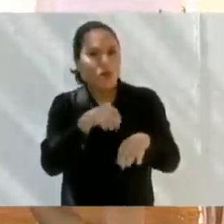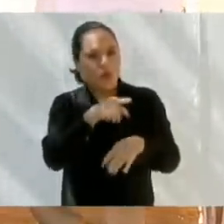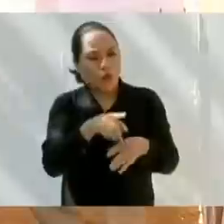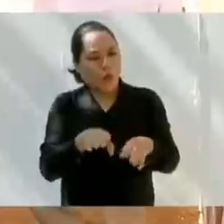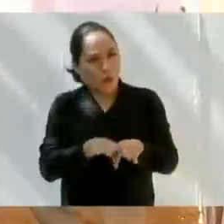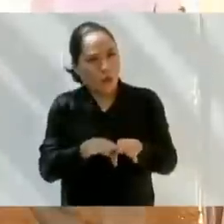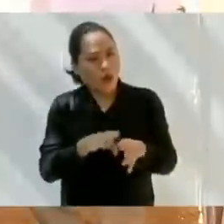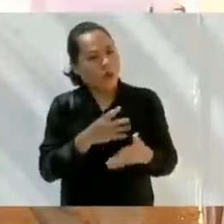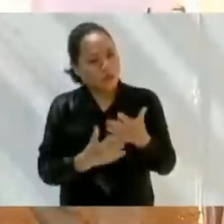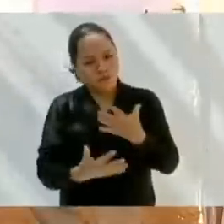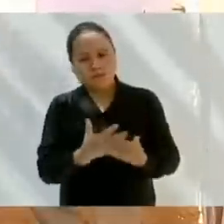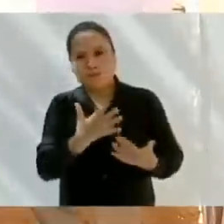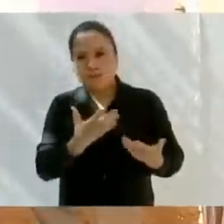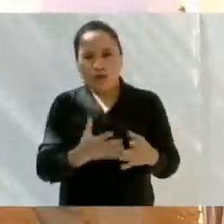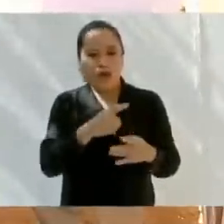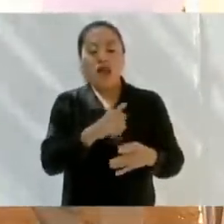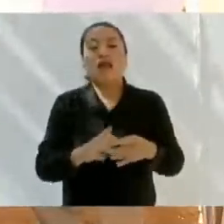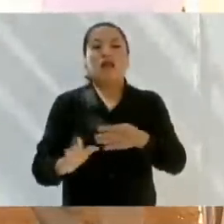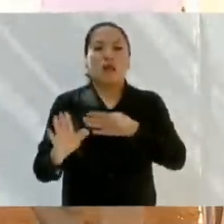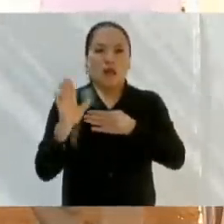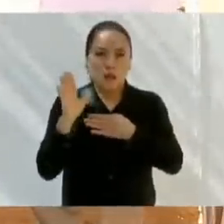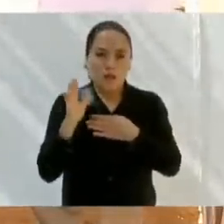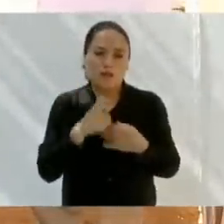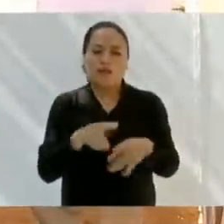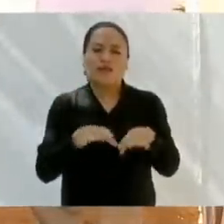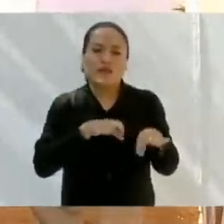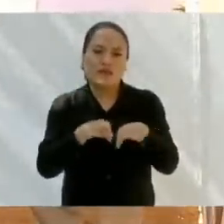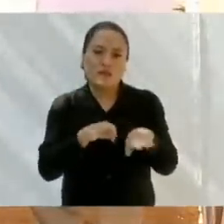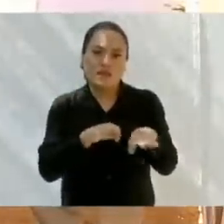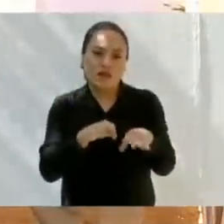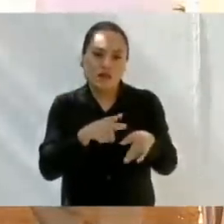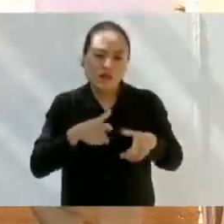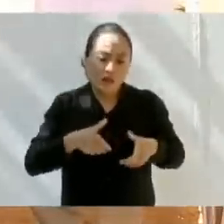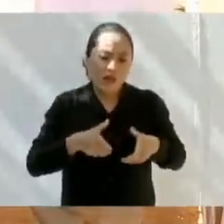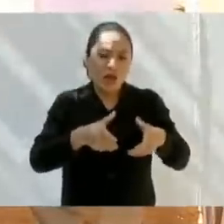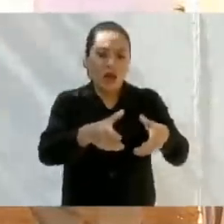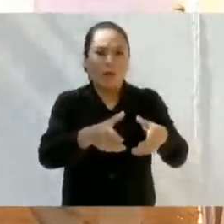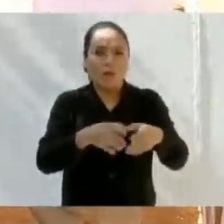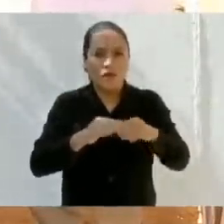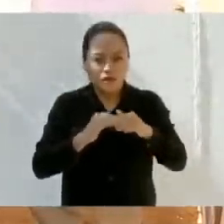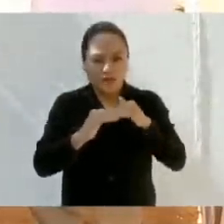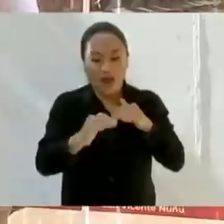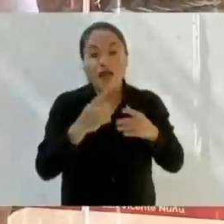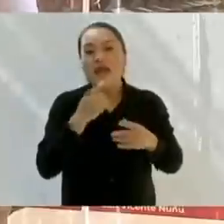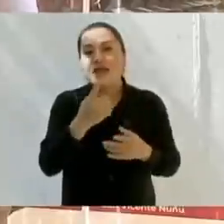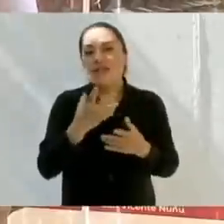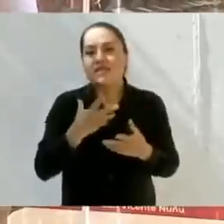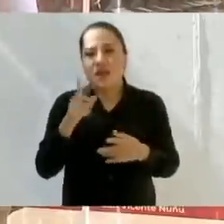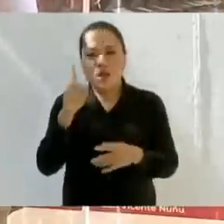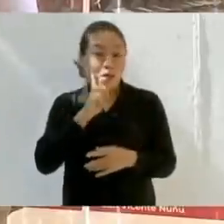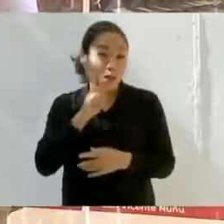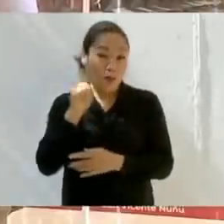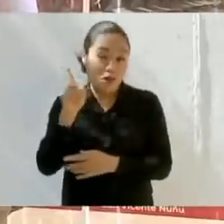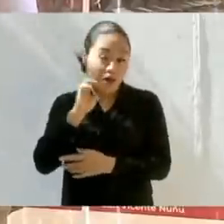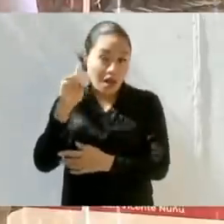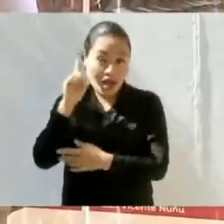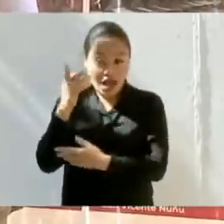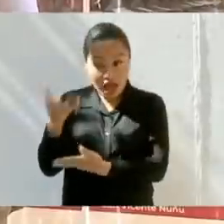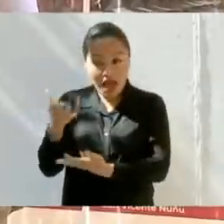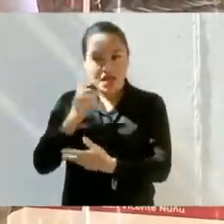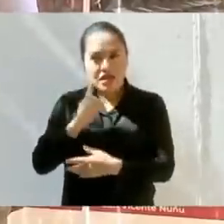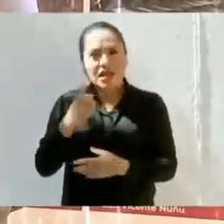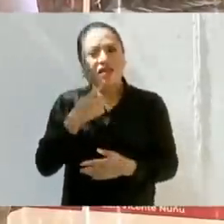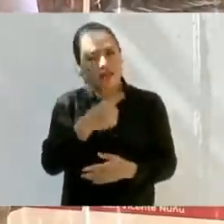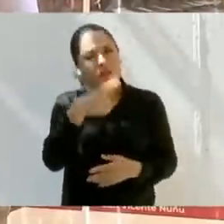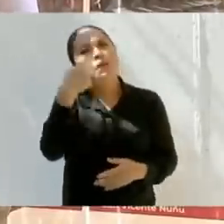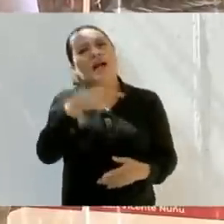esa convicción y compromiso de trabajar por un camino, como decía una señora en alguna gira que hicimos, es para mis hijos y los hijos de